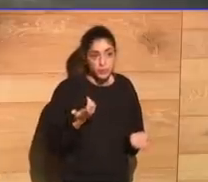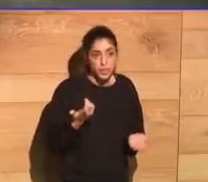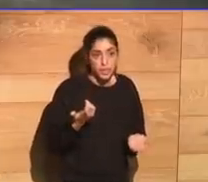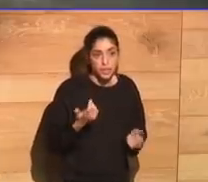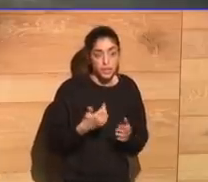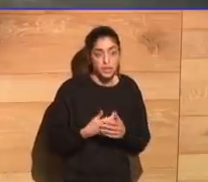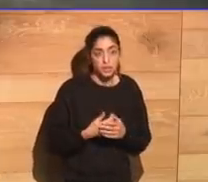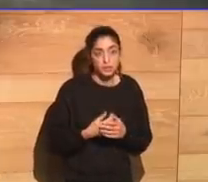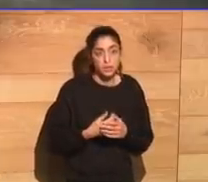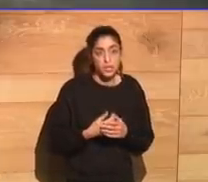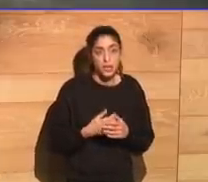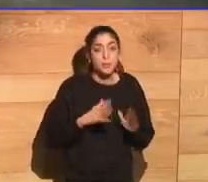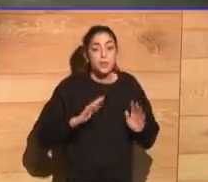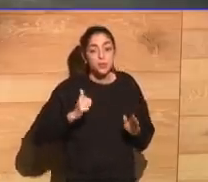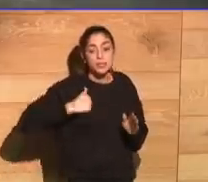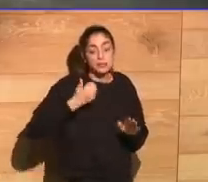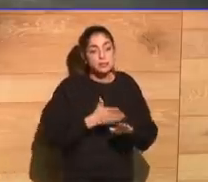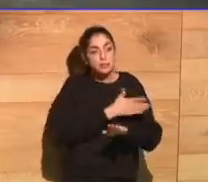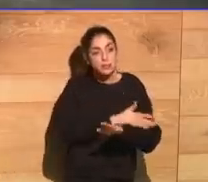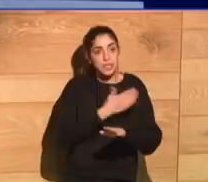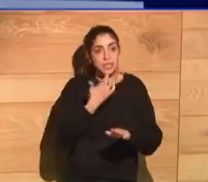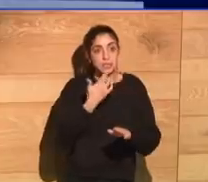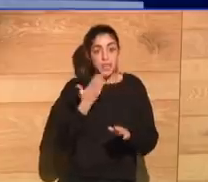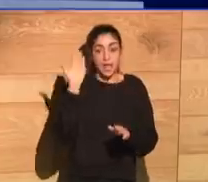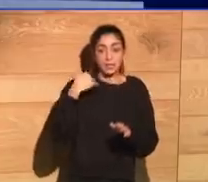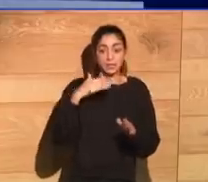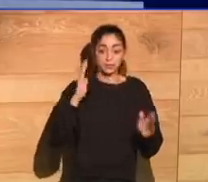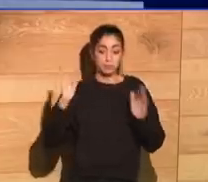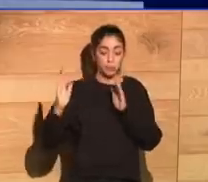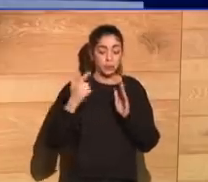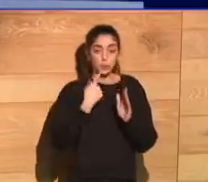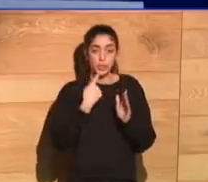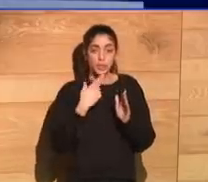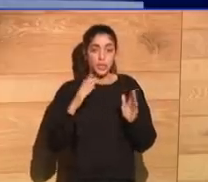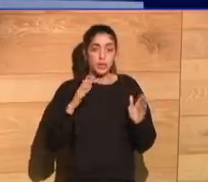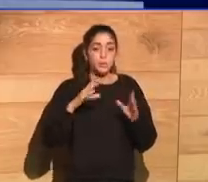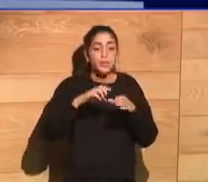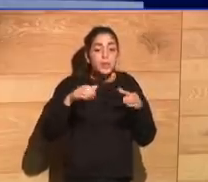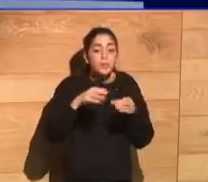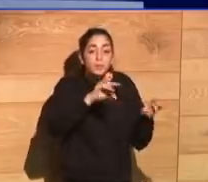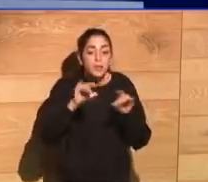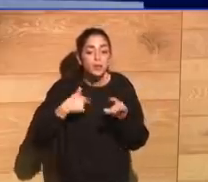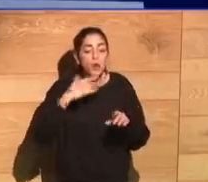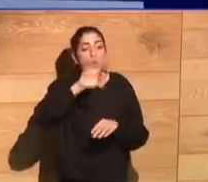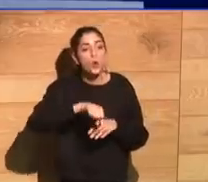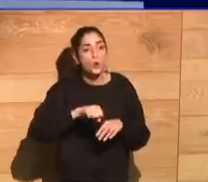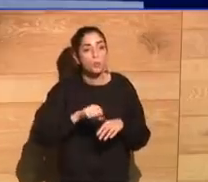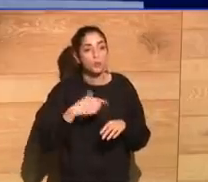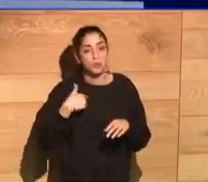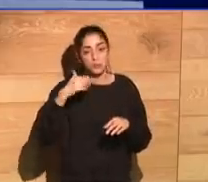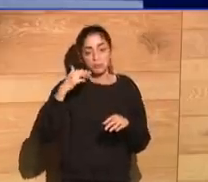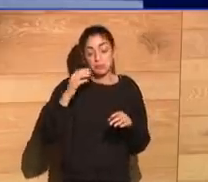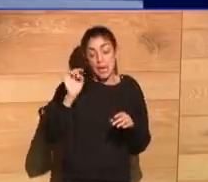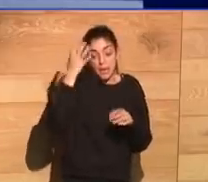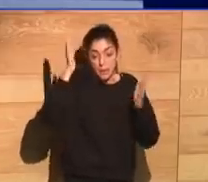farol previo. Si en ese momento Donner dice, te compro del bagel, lo que dice Brando es, este tío no tiene ni idea, fuera. Pues ya está, no estoy en la no película. No firmo y ya está,